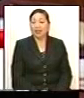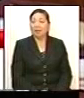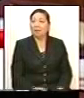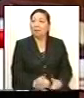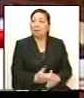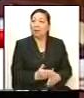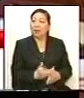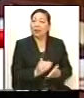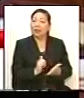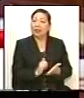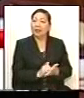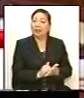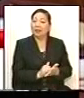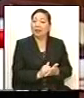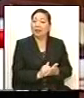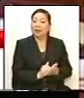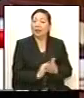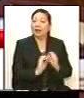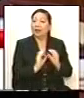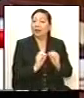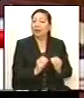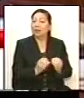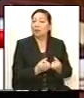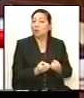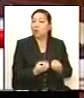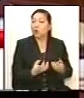aparte de que se va a dar mucha